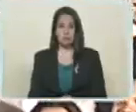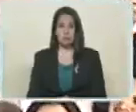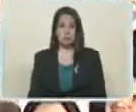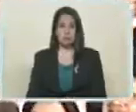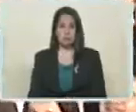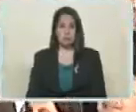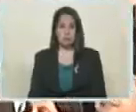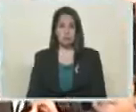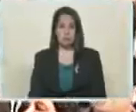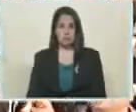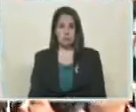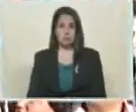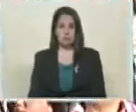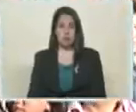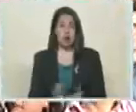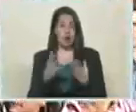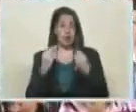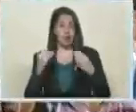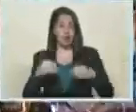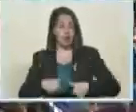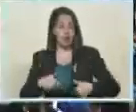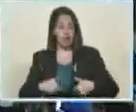Tenemos muchas tareas.